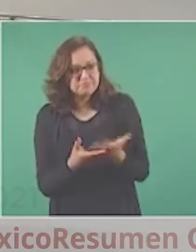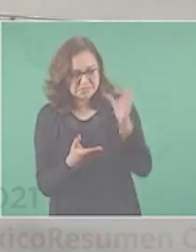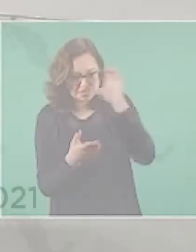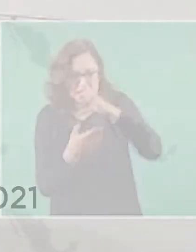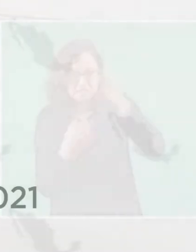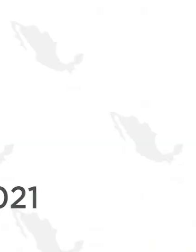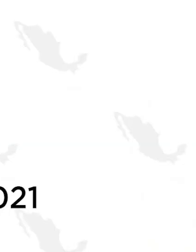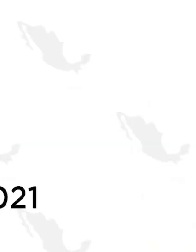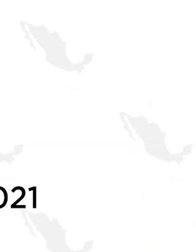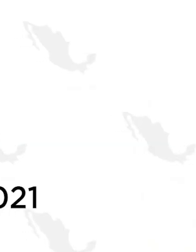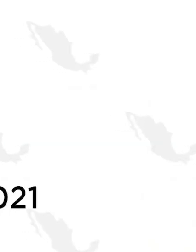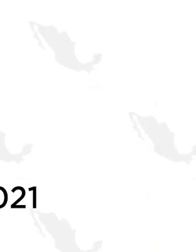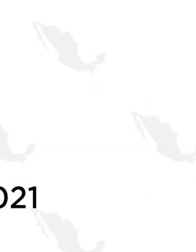propuesta.